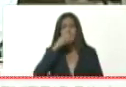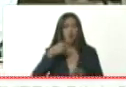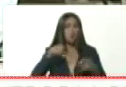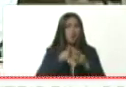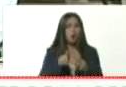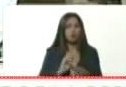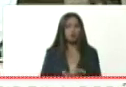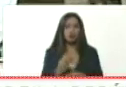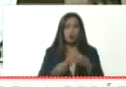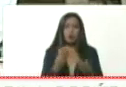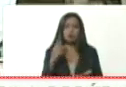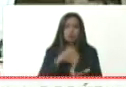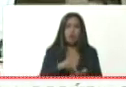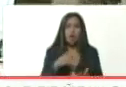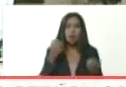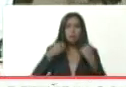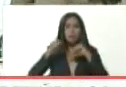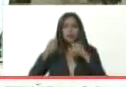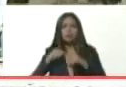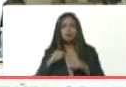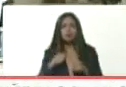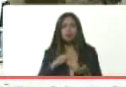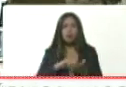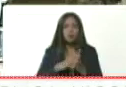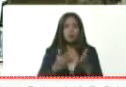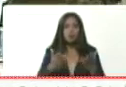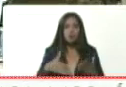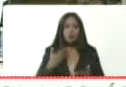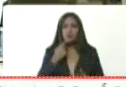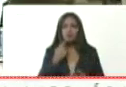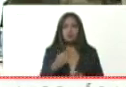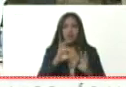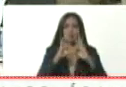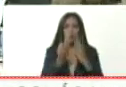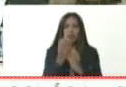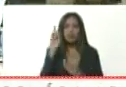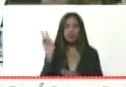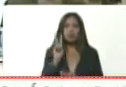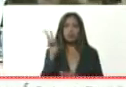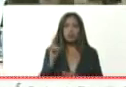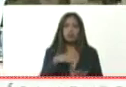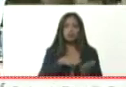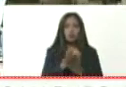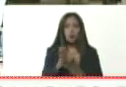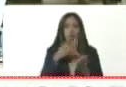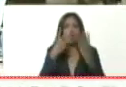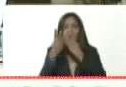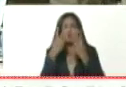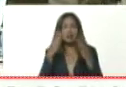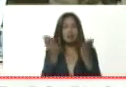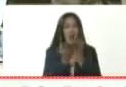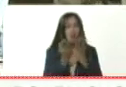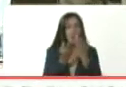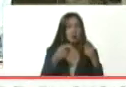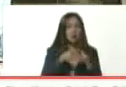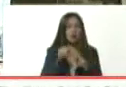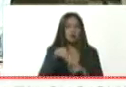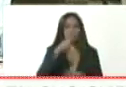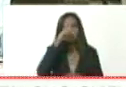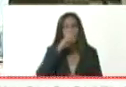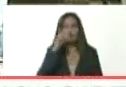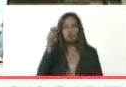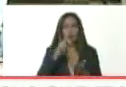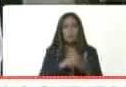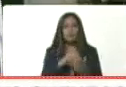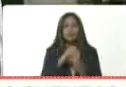cómo está la preparación que le podemos decir a la familia venezolana sobre las ferias escolares de este año